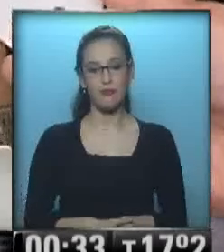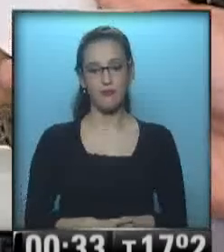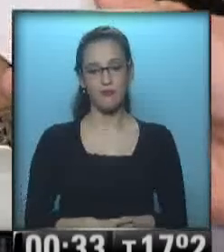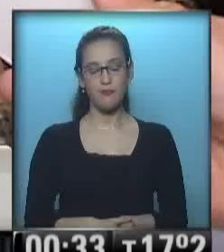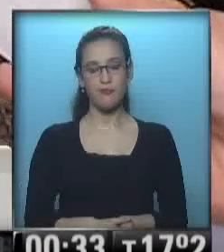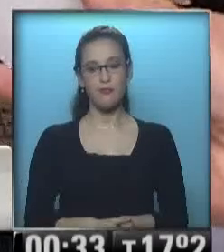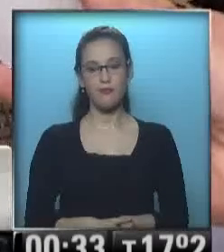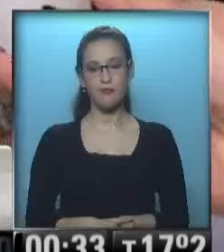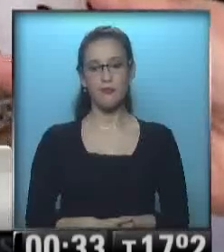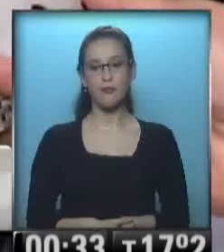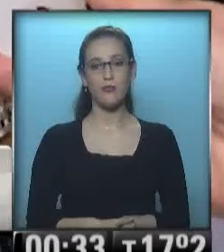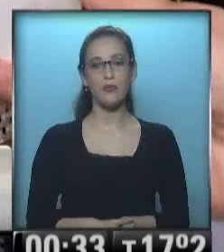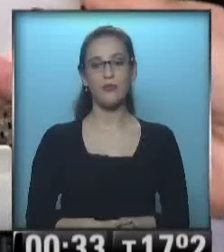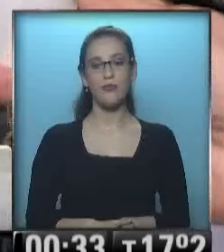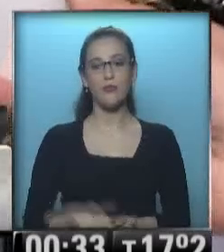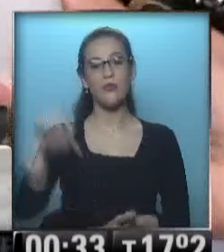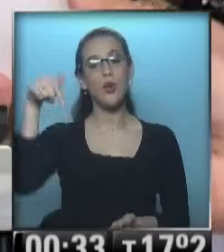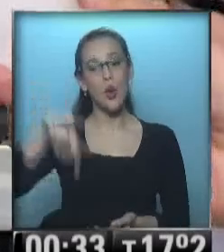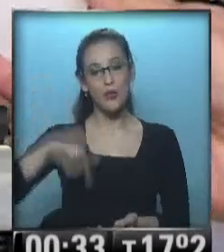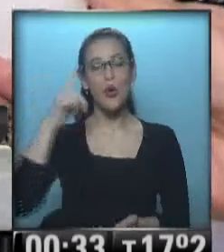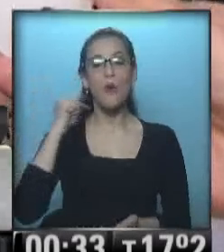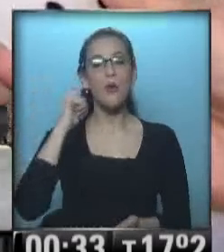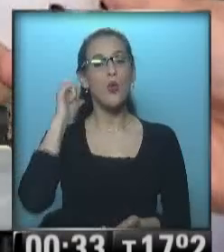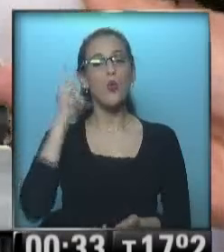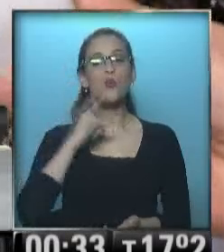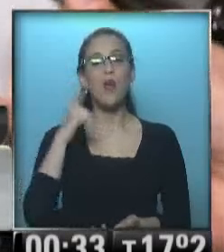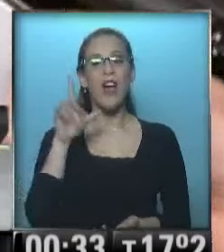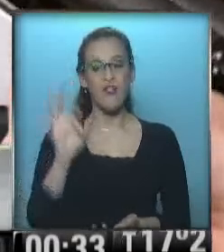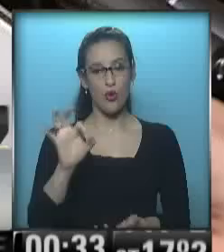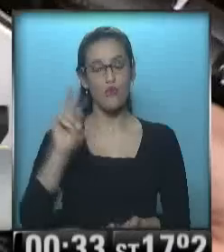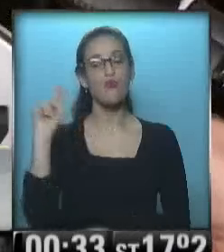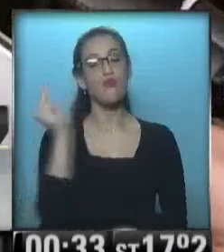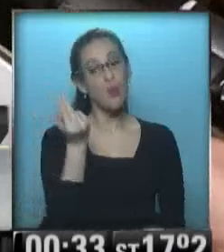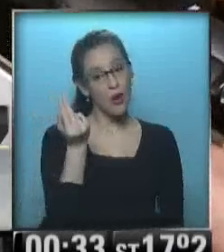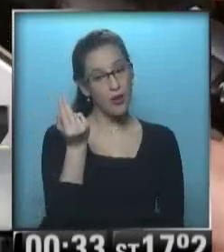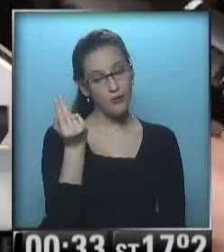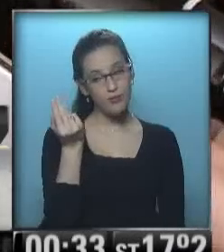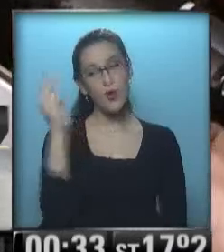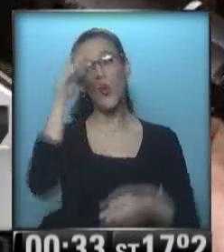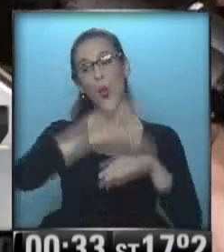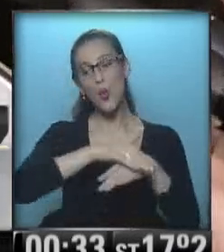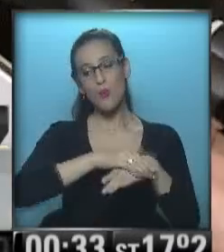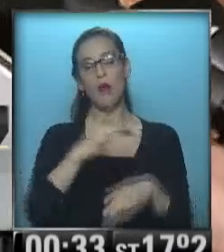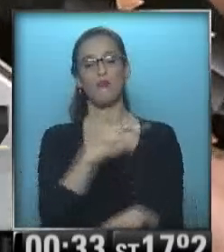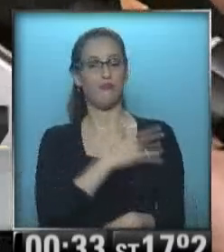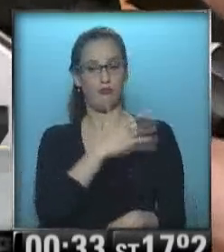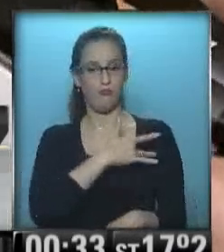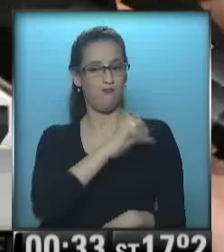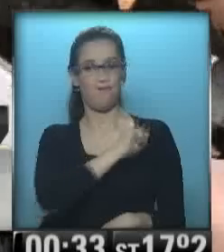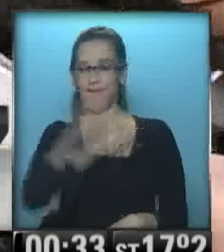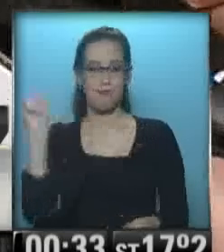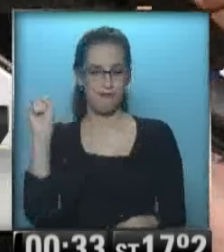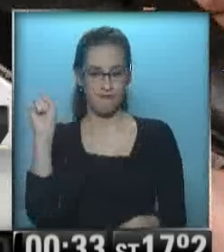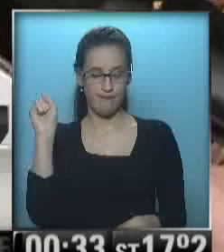Lamentablemente, Gustavo en horas de la mañana falleció como consecuencia de un paro cardiorrespiratorio del